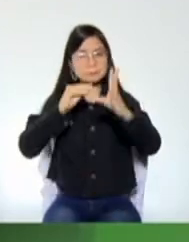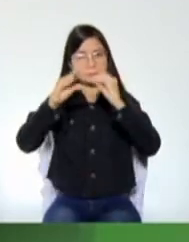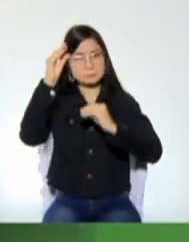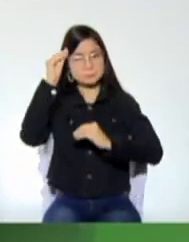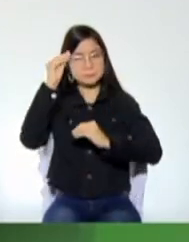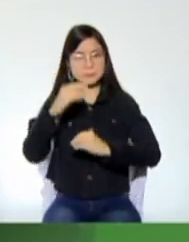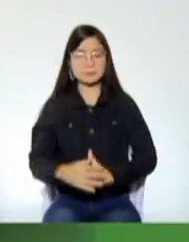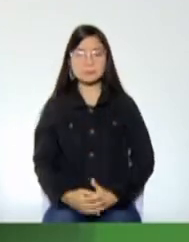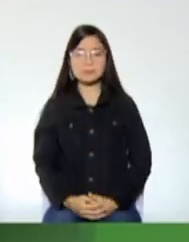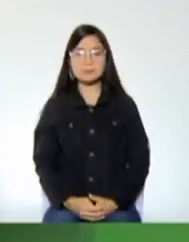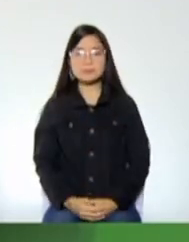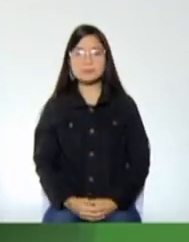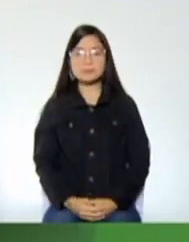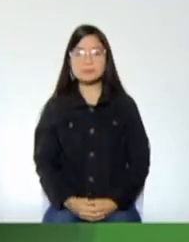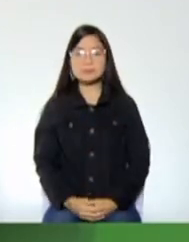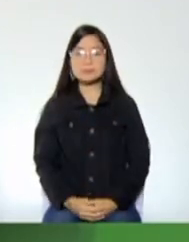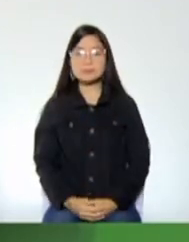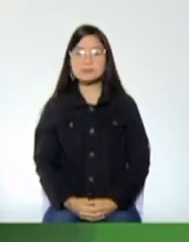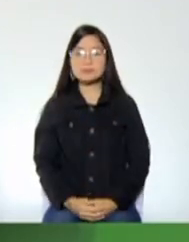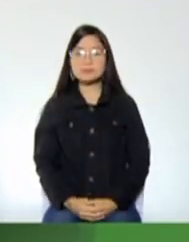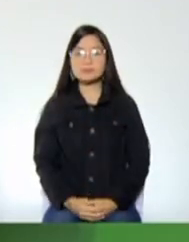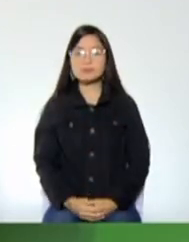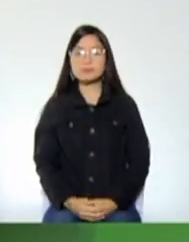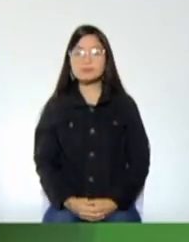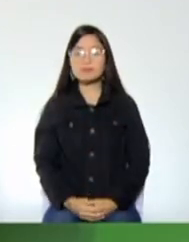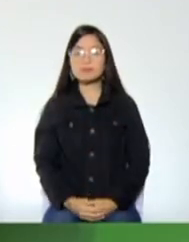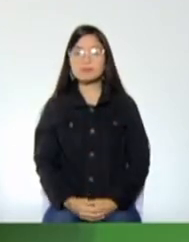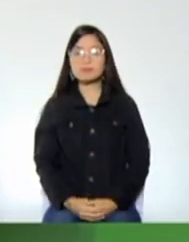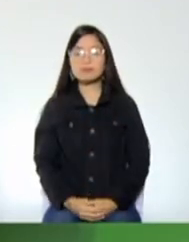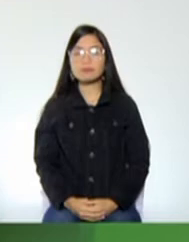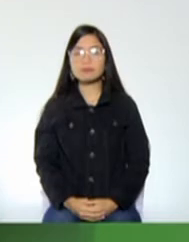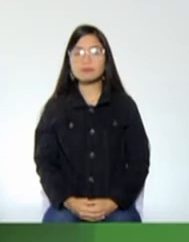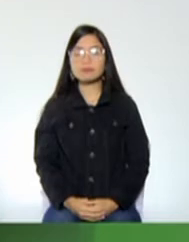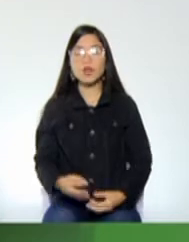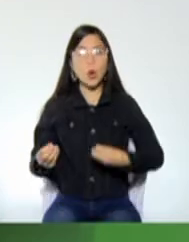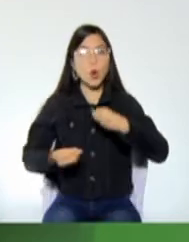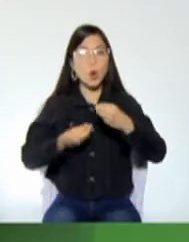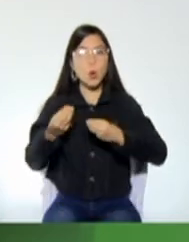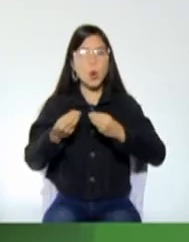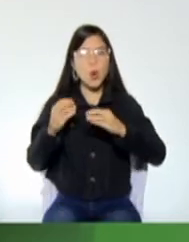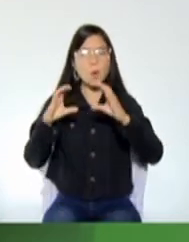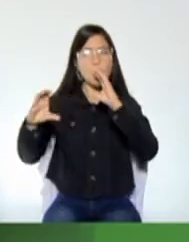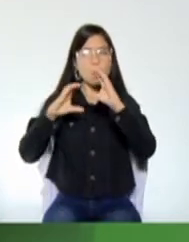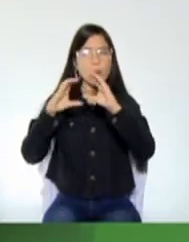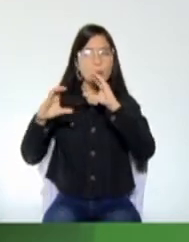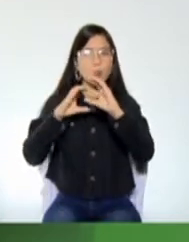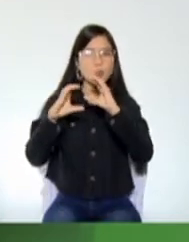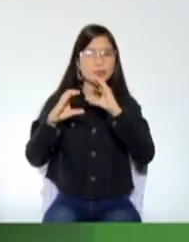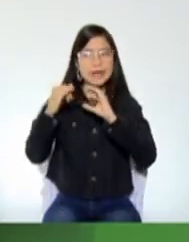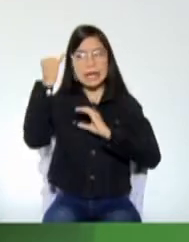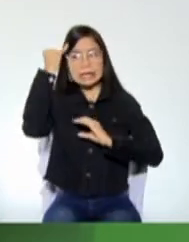queremos? Comprender cómo comunicar ideas y emociones mediante la comunicación no verbal y usar la comunicación no verbal para